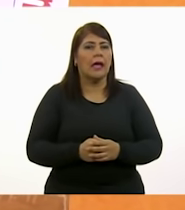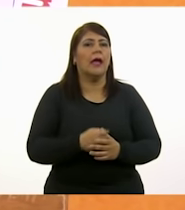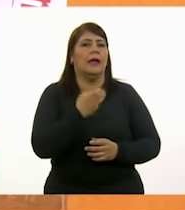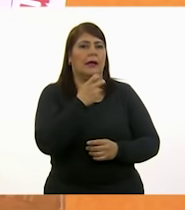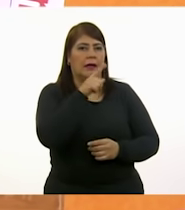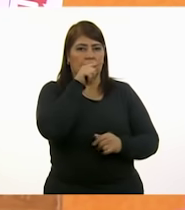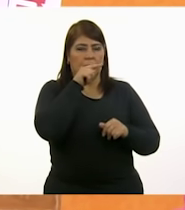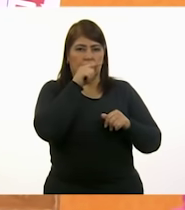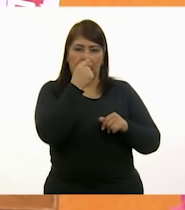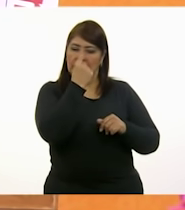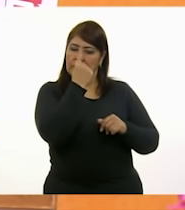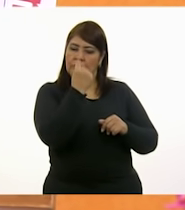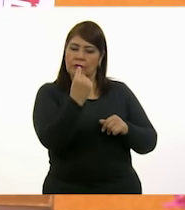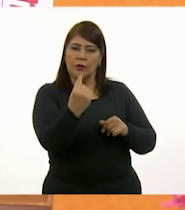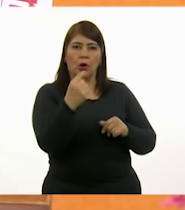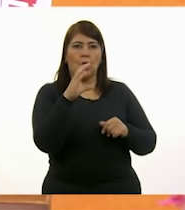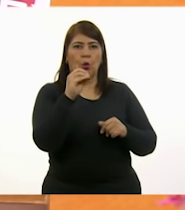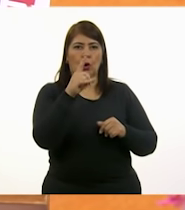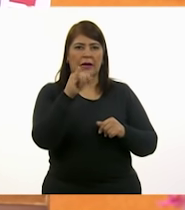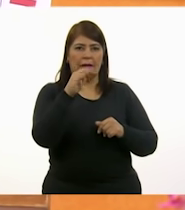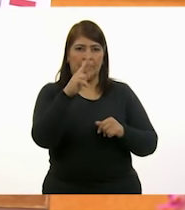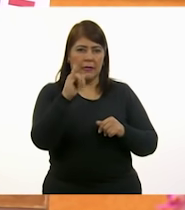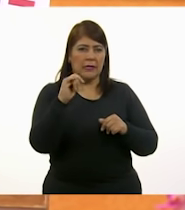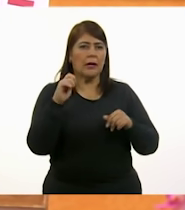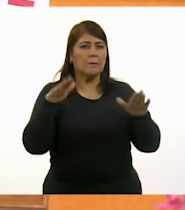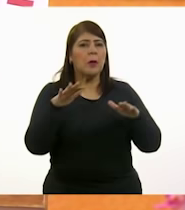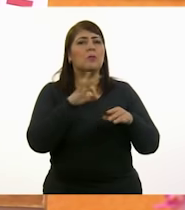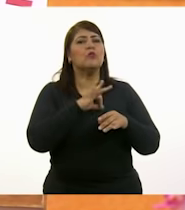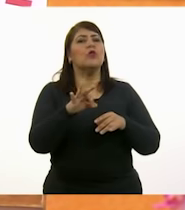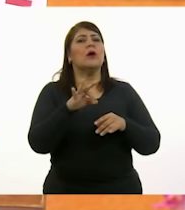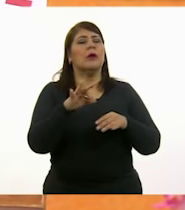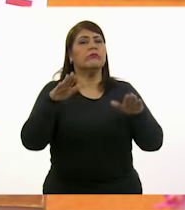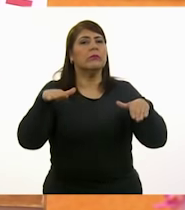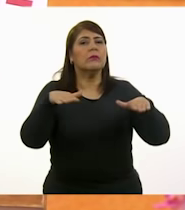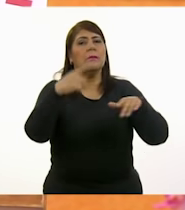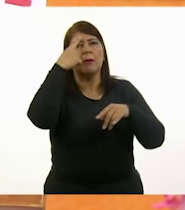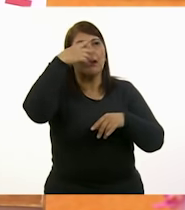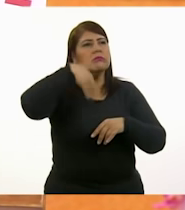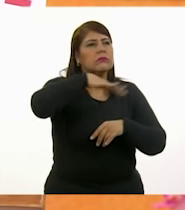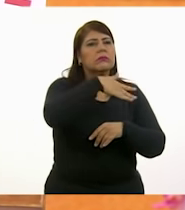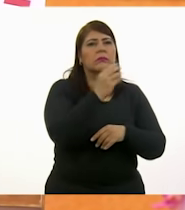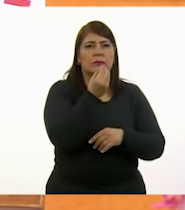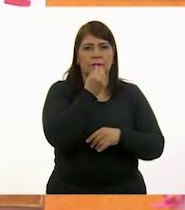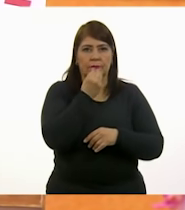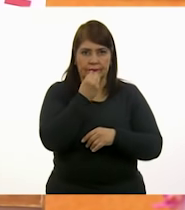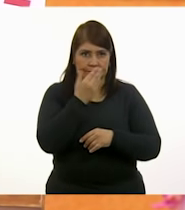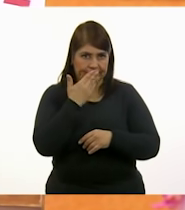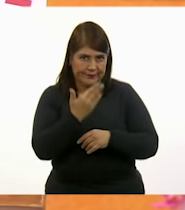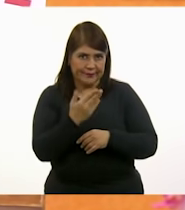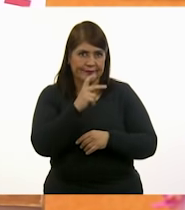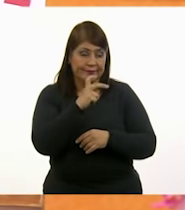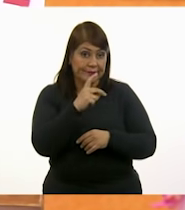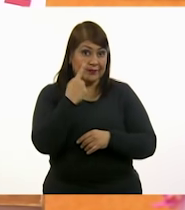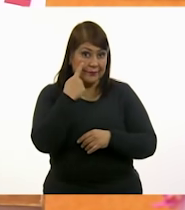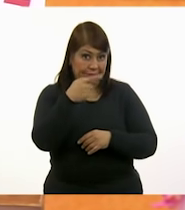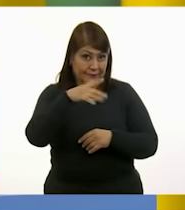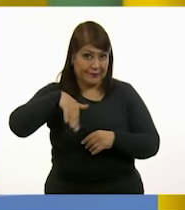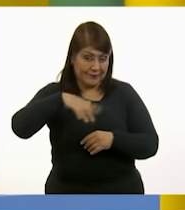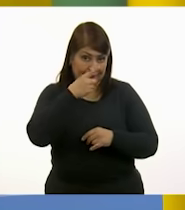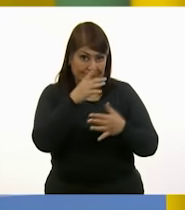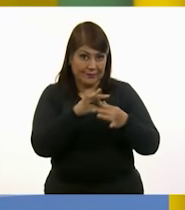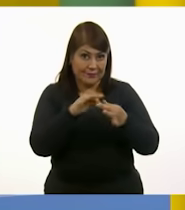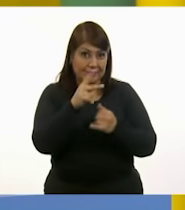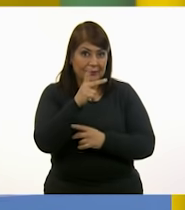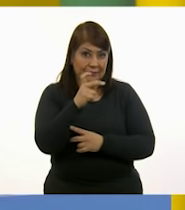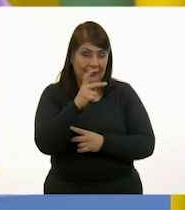volar y lo hace para conseguir alimento Muy bien, Pepe Y voy a aprovechar esta observación que hizo Pepe